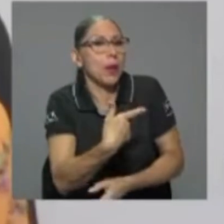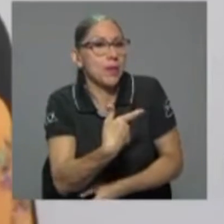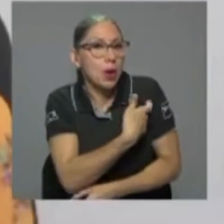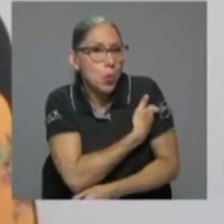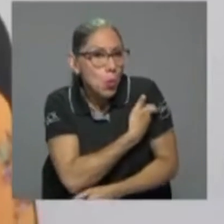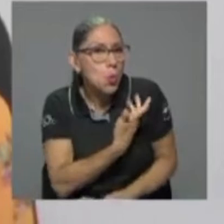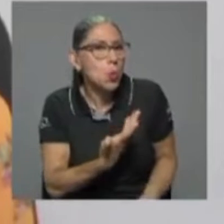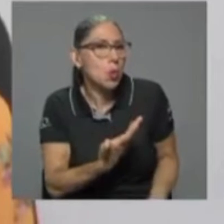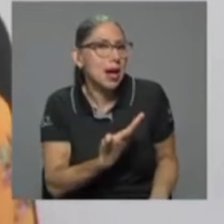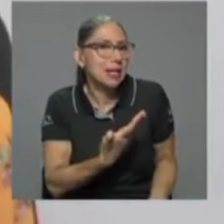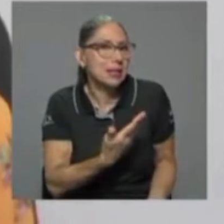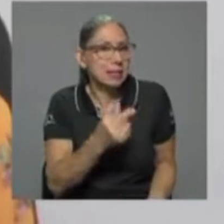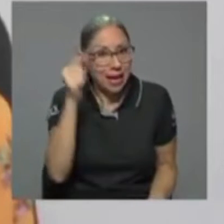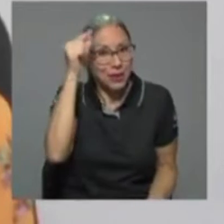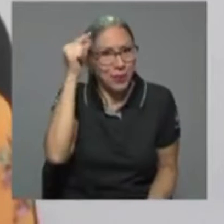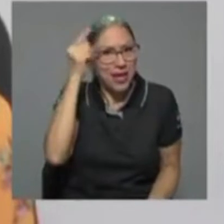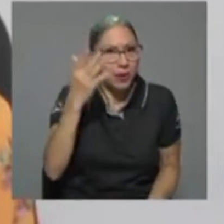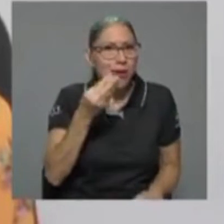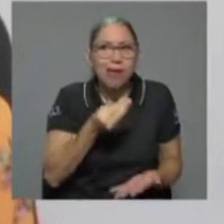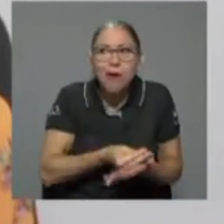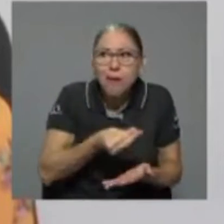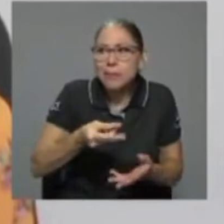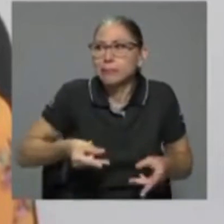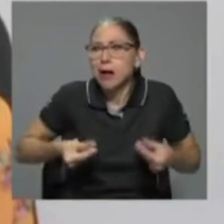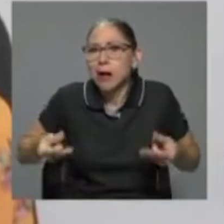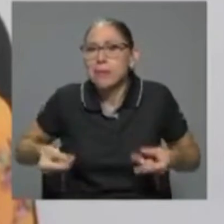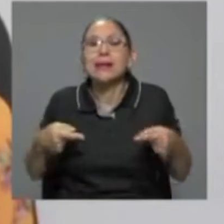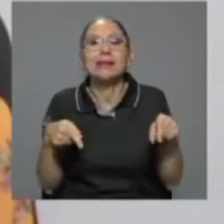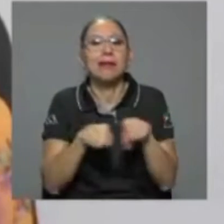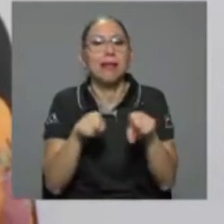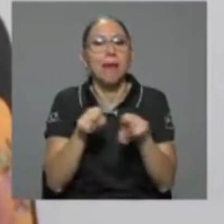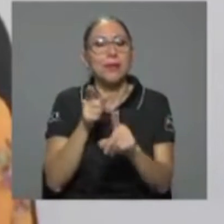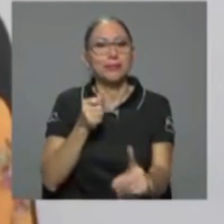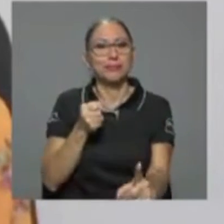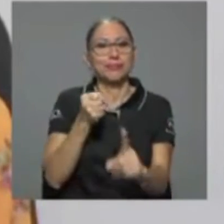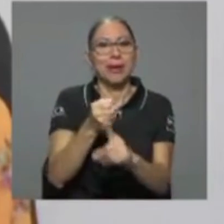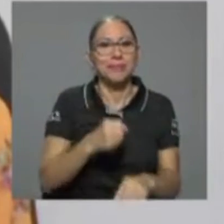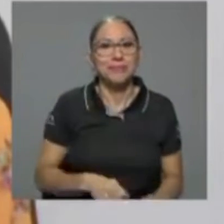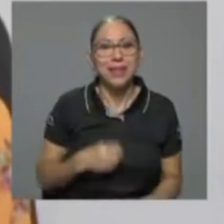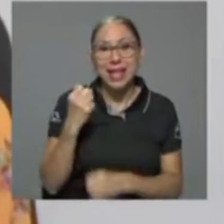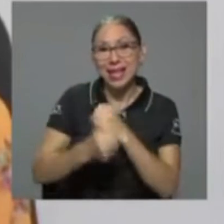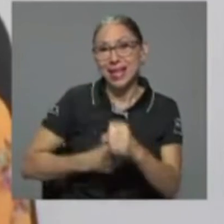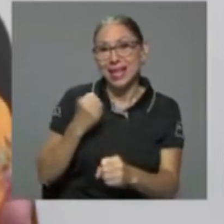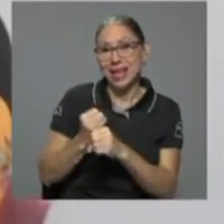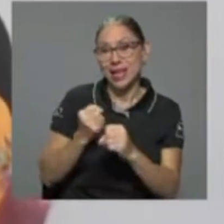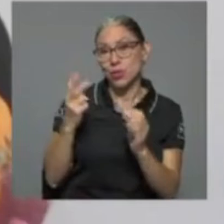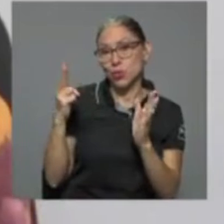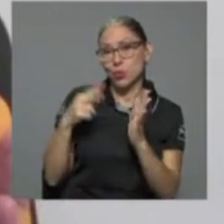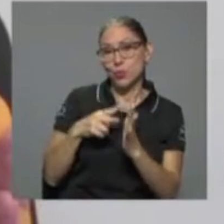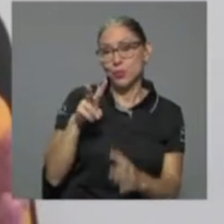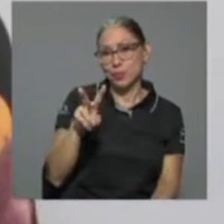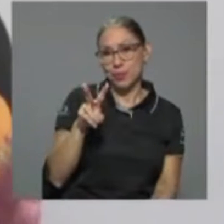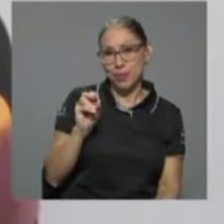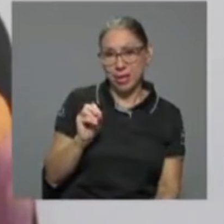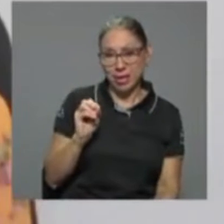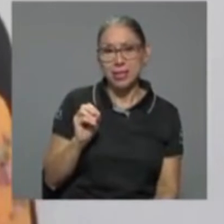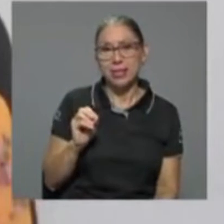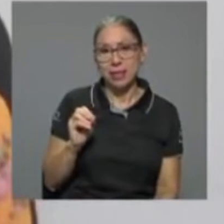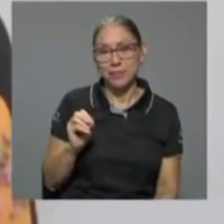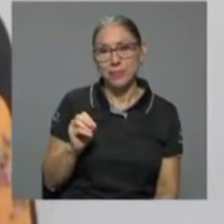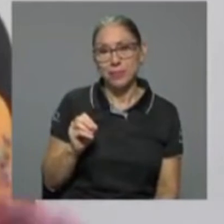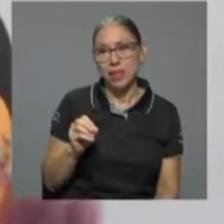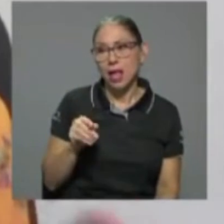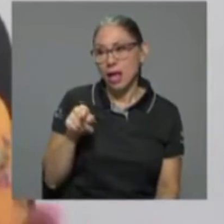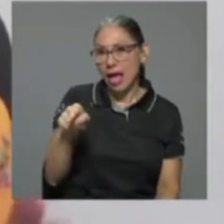gobierno, que también generan un impacto. En el año 2020, donde